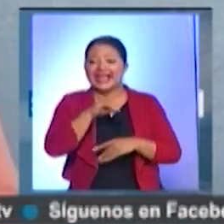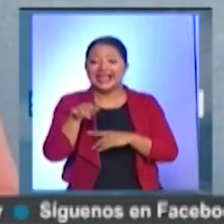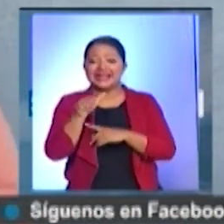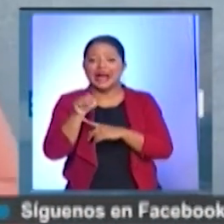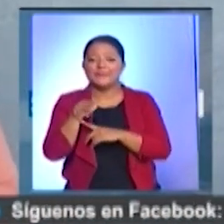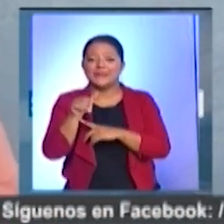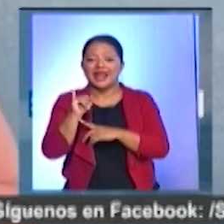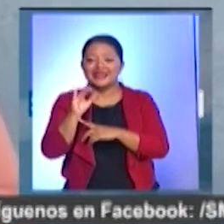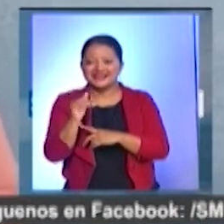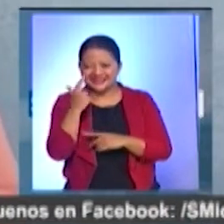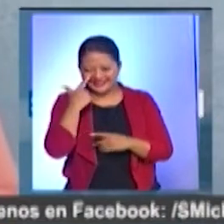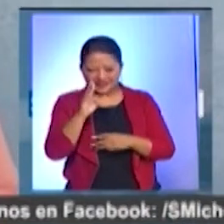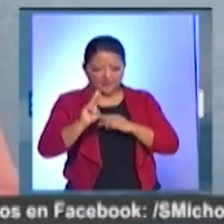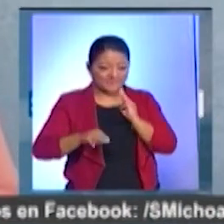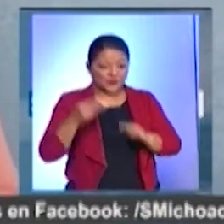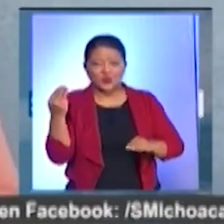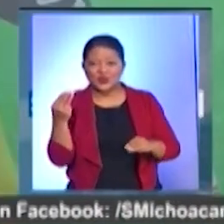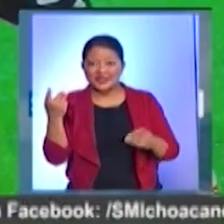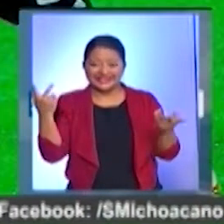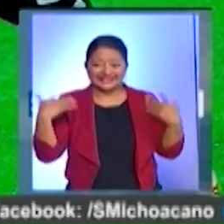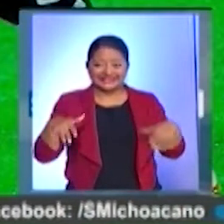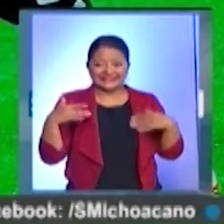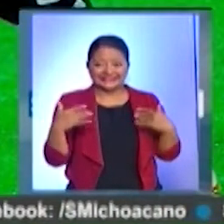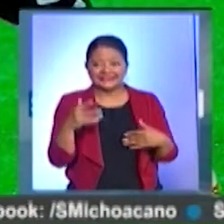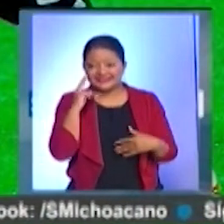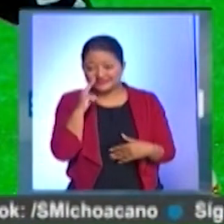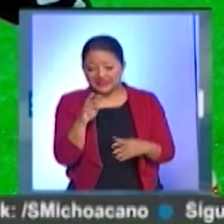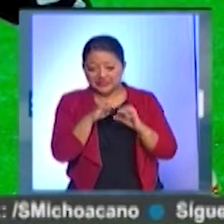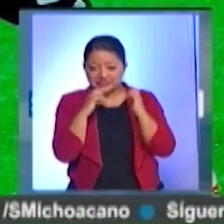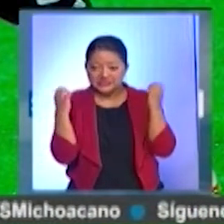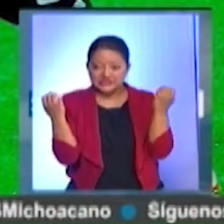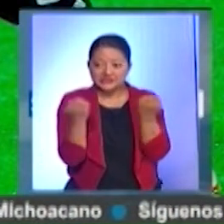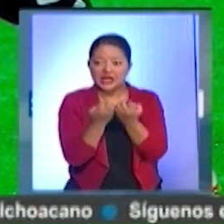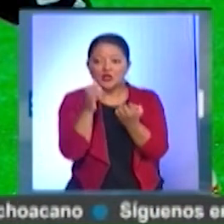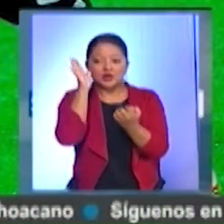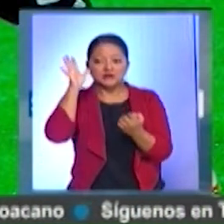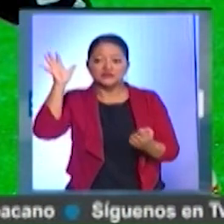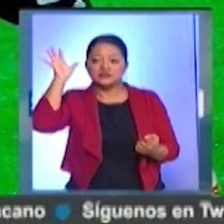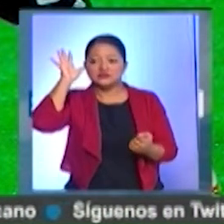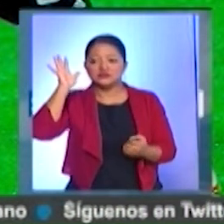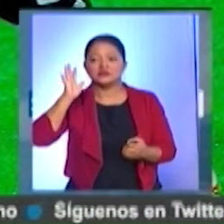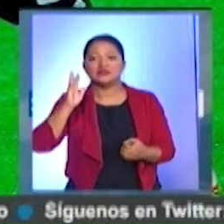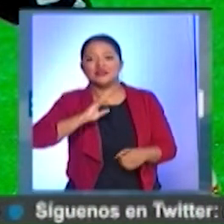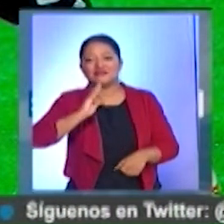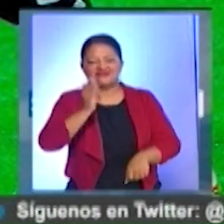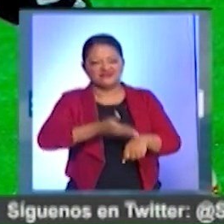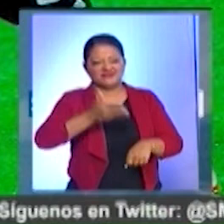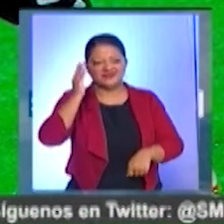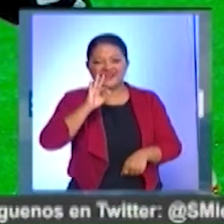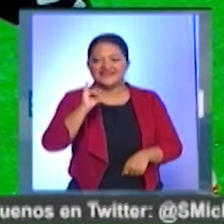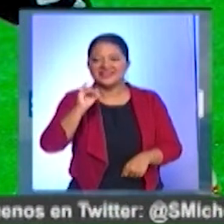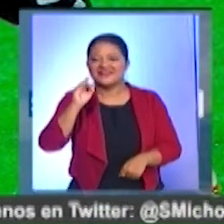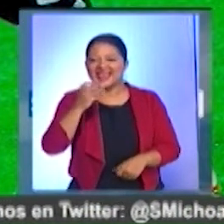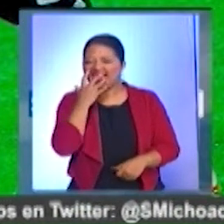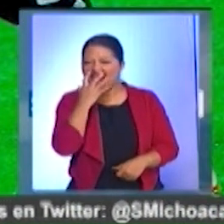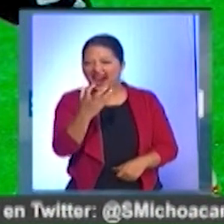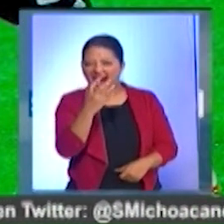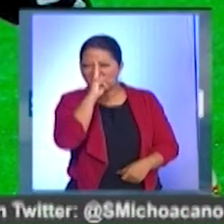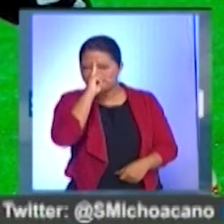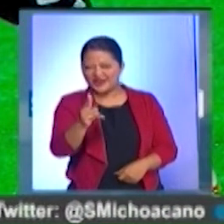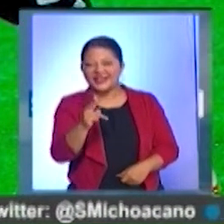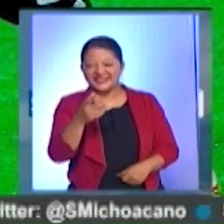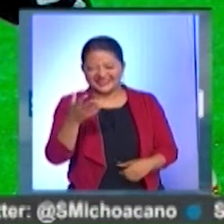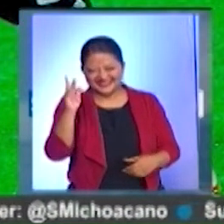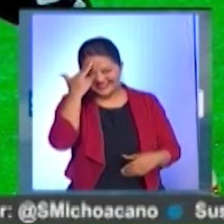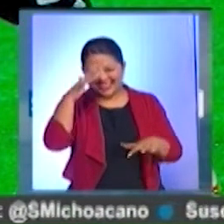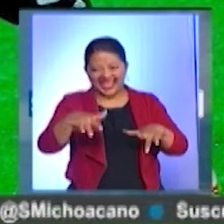mundialista aquí todos los detalles ante un estadio azteca sin público por la sanción de feedback por el grito prohibido la selección mexicana de fútbol